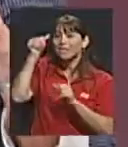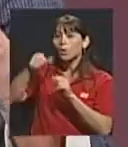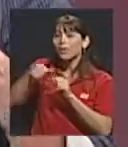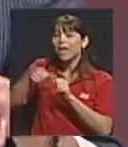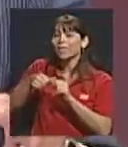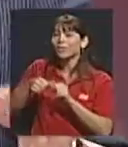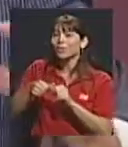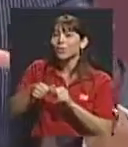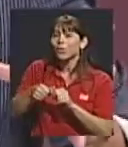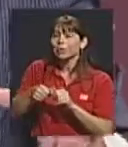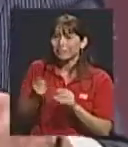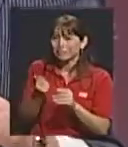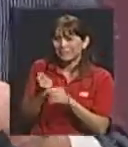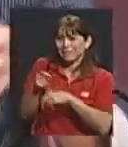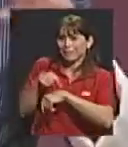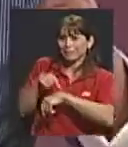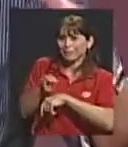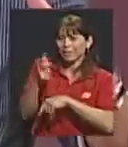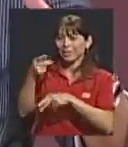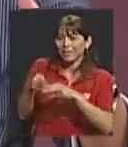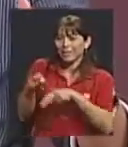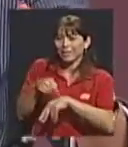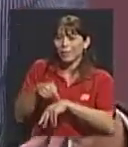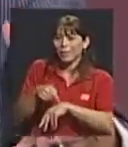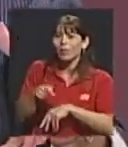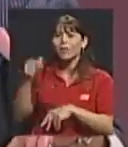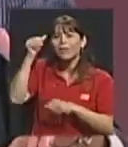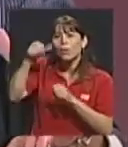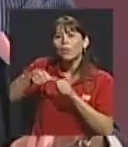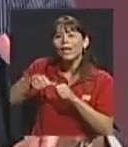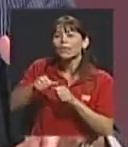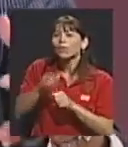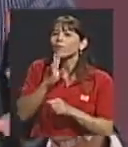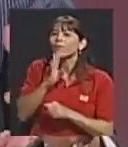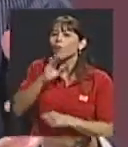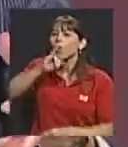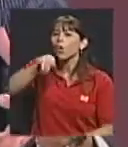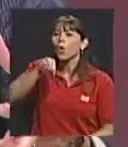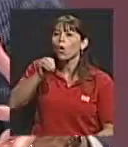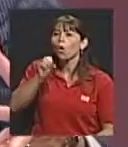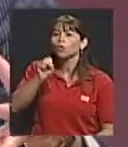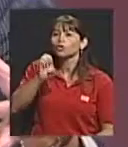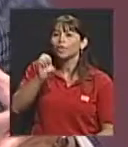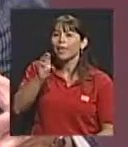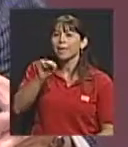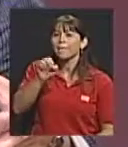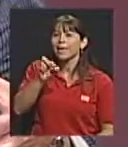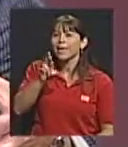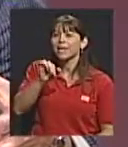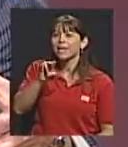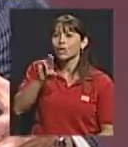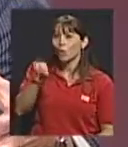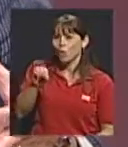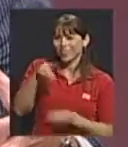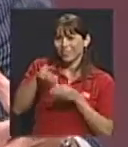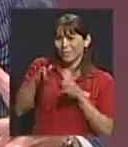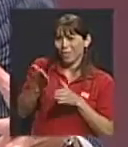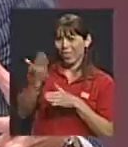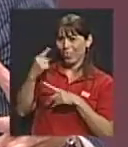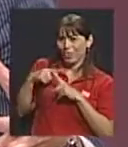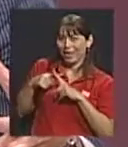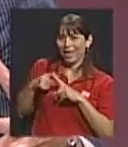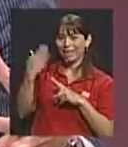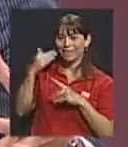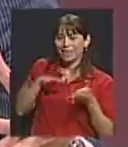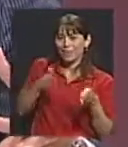palabras porque me quedan si acaso un minuto y medio de Don José Merino re recientemente fallecido eh en aquella entrevista